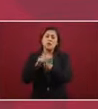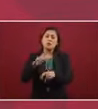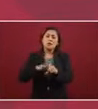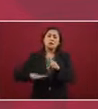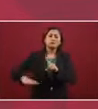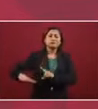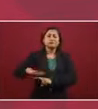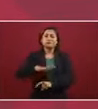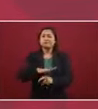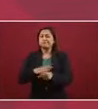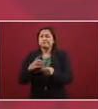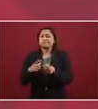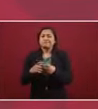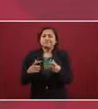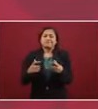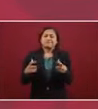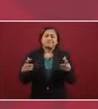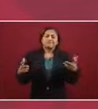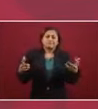y